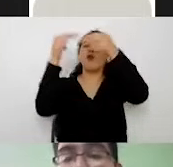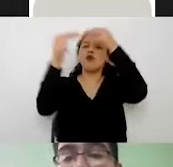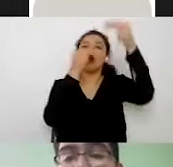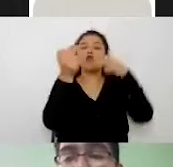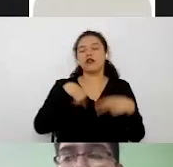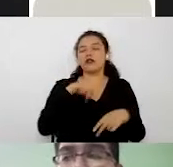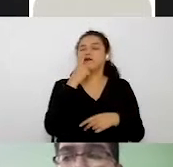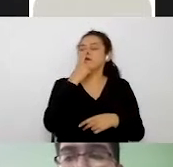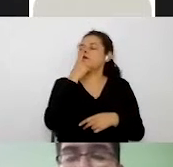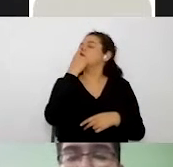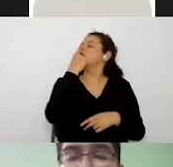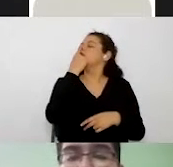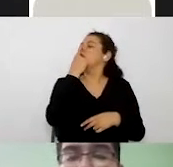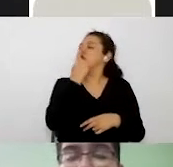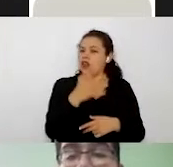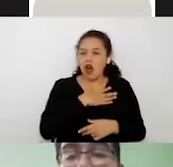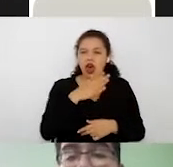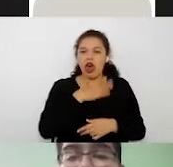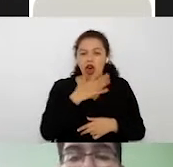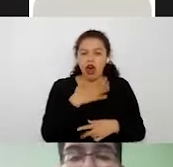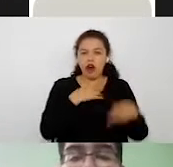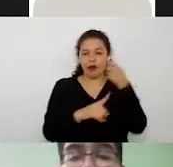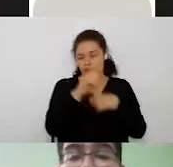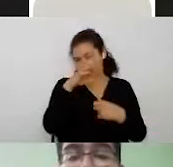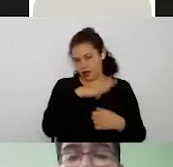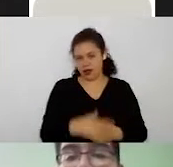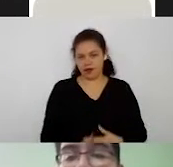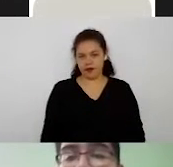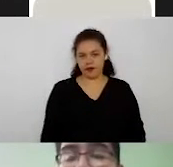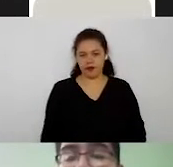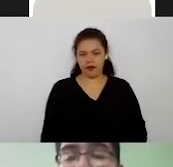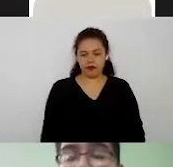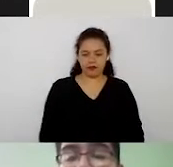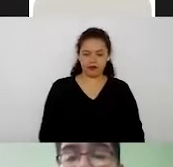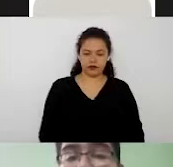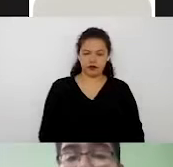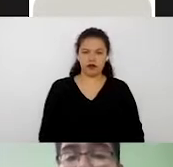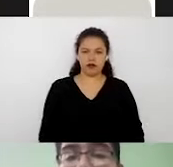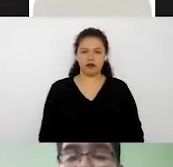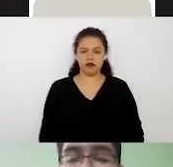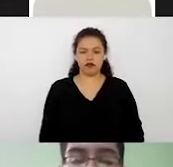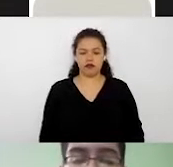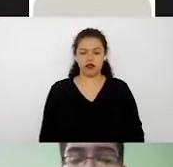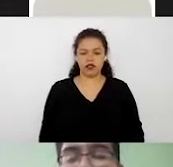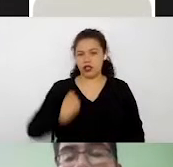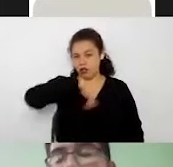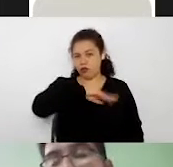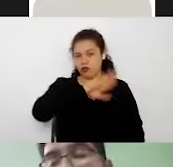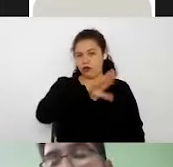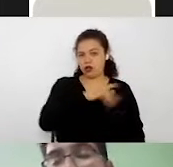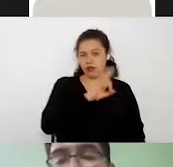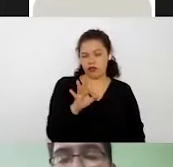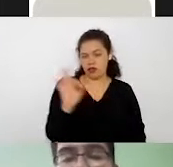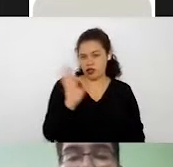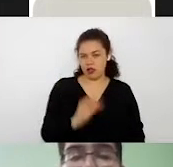el gas y el humo que puede provocar y podemos llegar hasta morir. Entonces, son esas